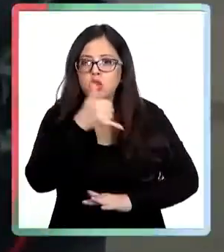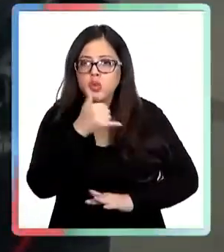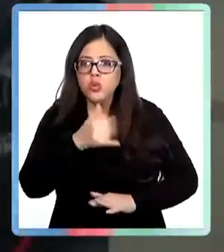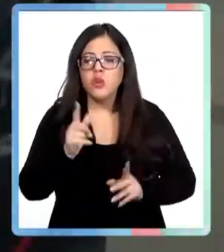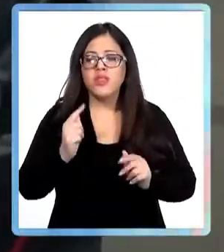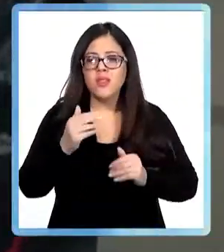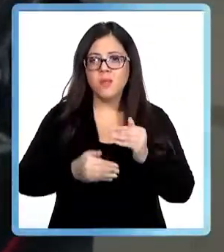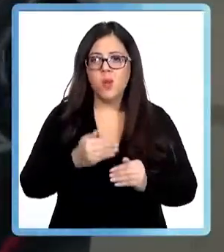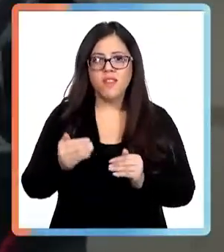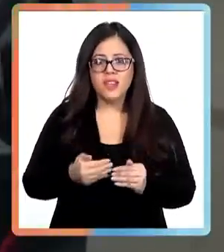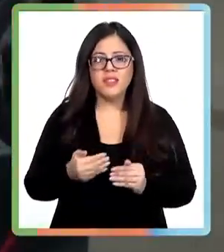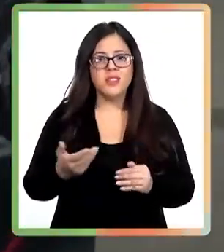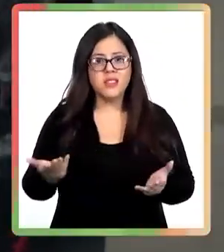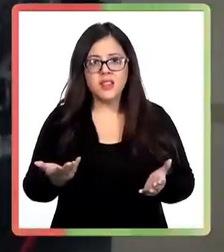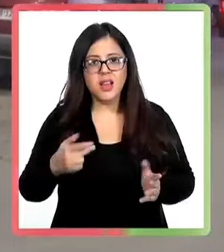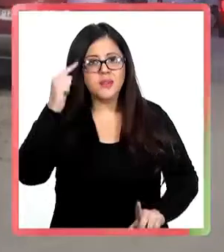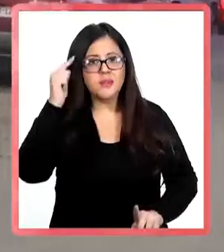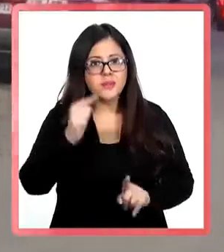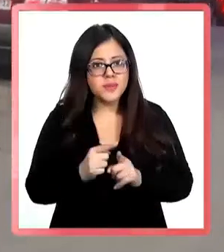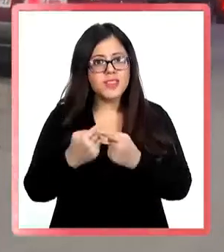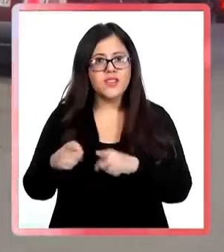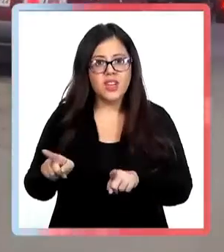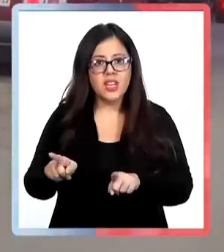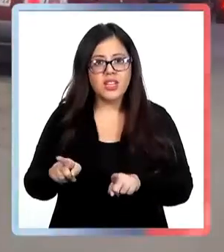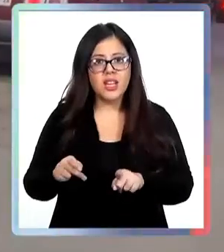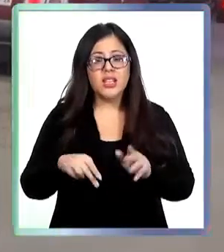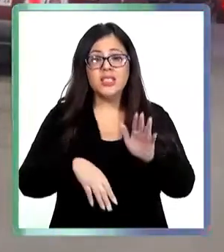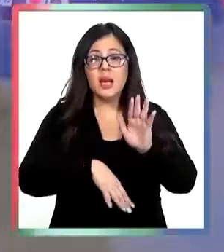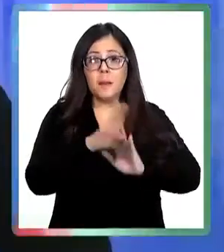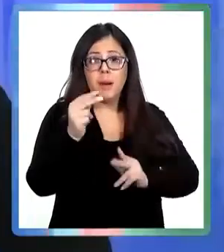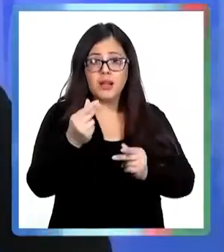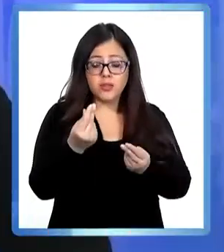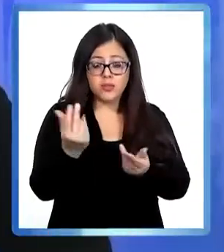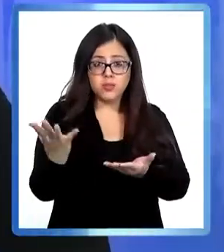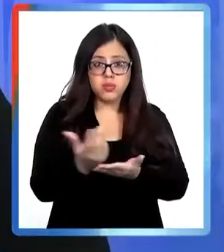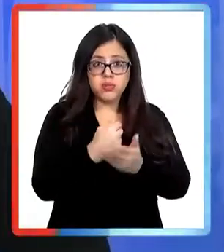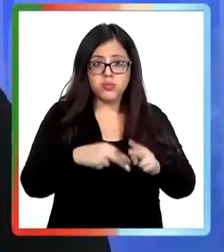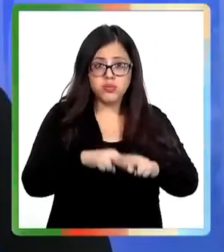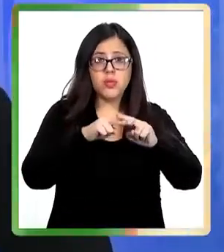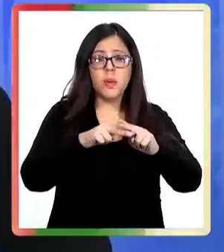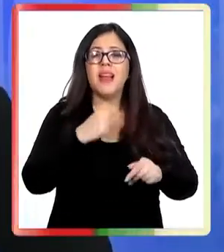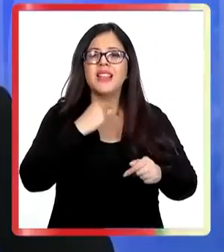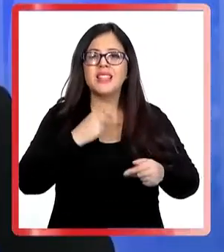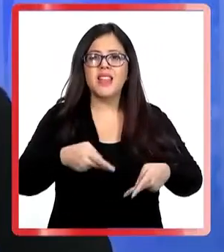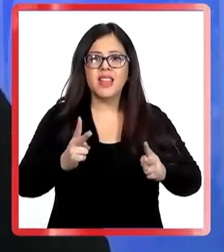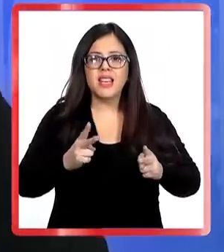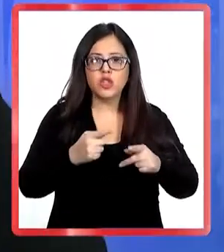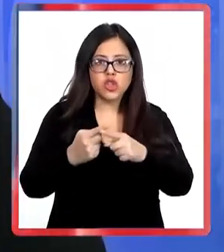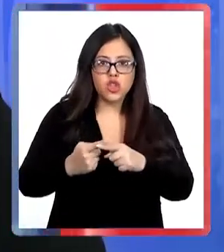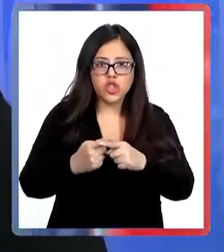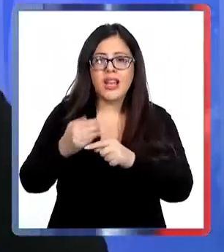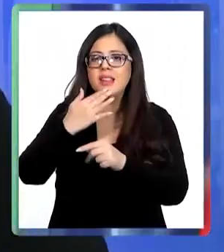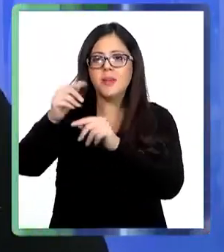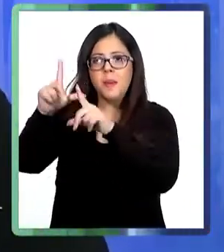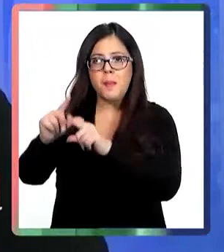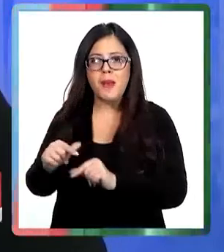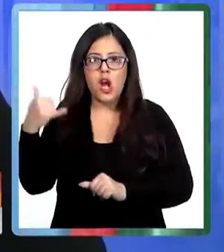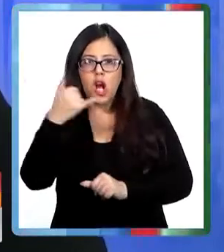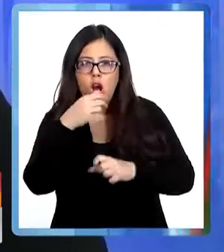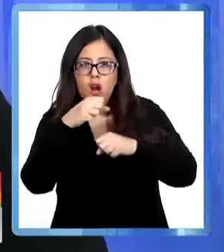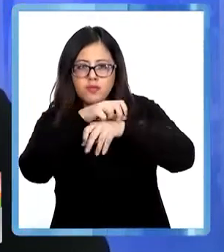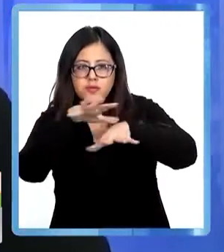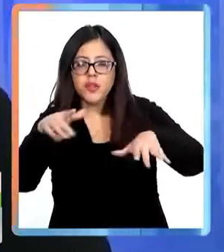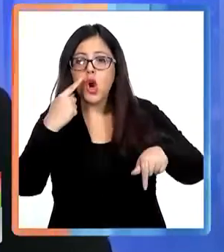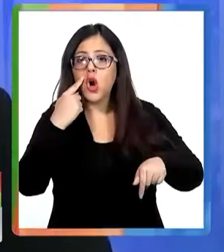que avanzar justamente hacia lo contrario, más recaudación para poder garantizar derechos sociales y menos contaminación. Ahora,